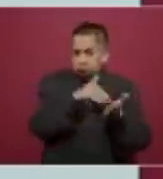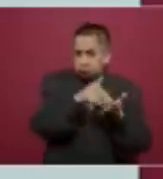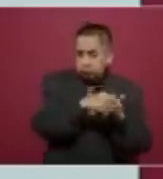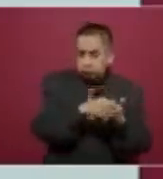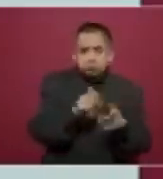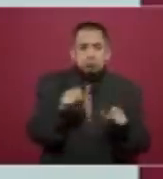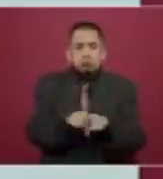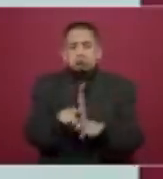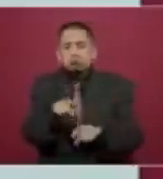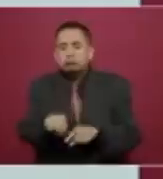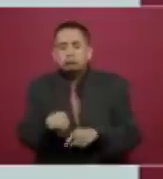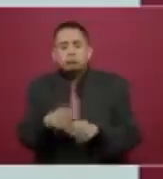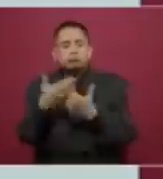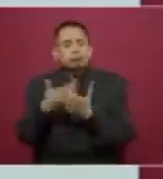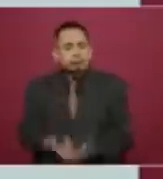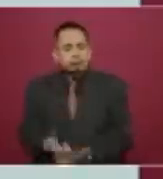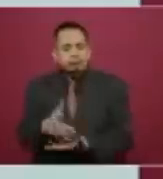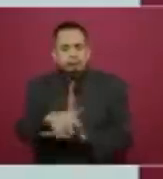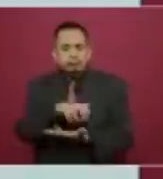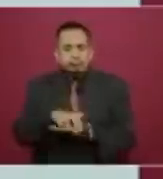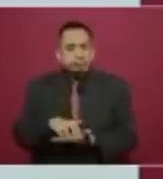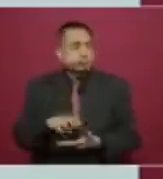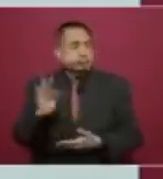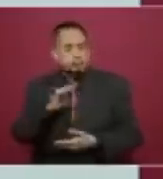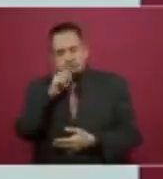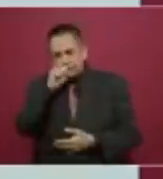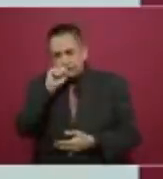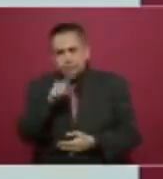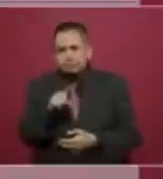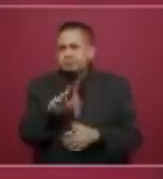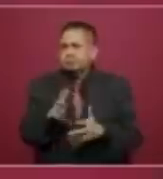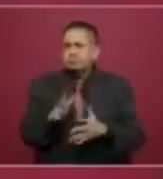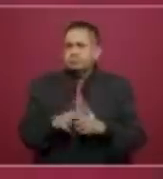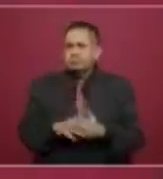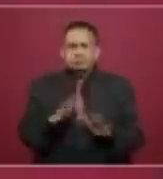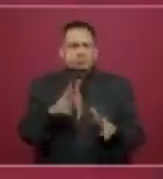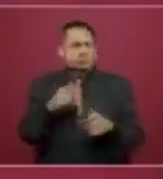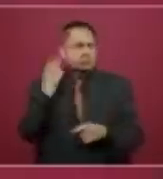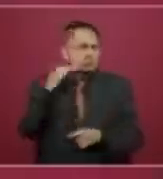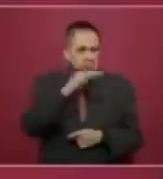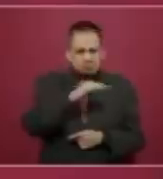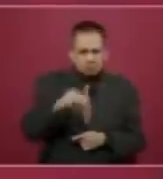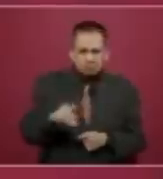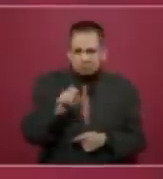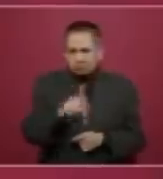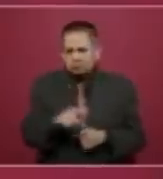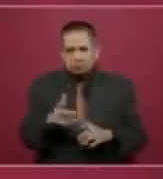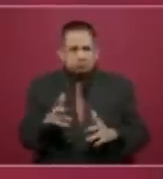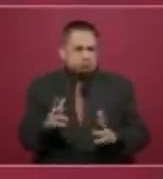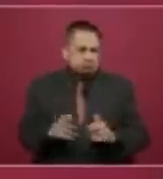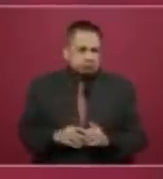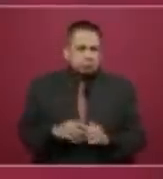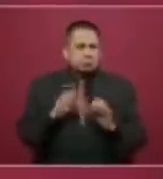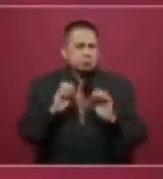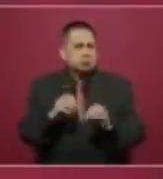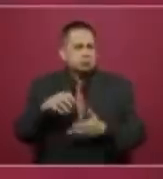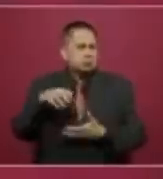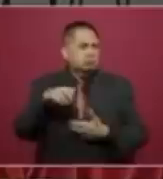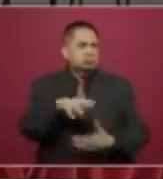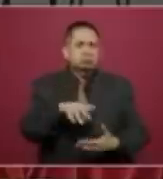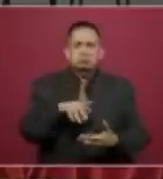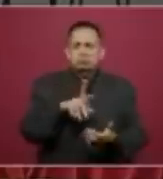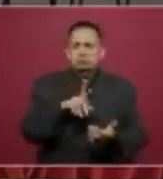Puede ser que sea el presupuesto de Michoacán o el